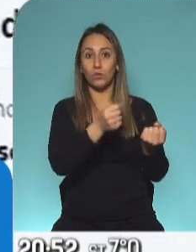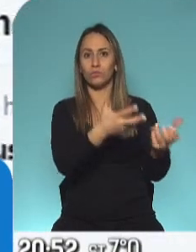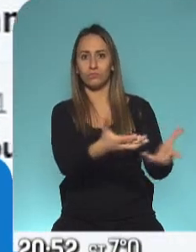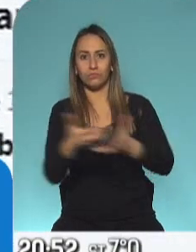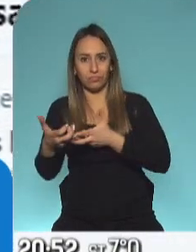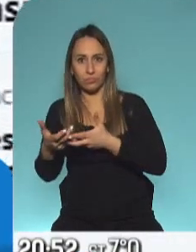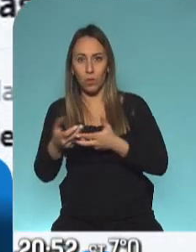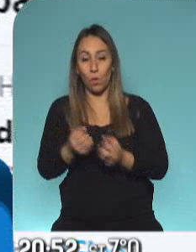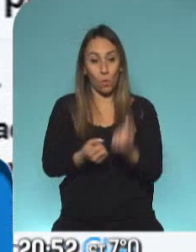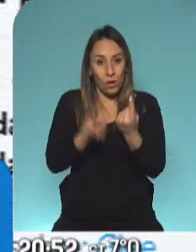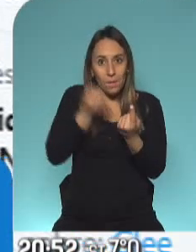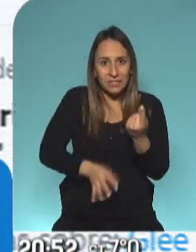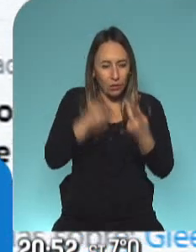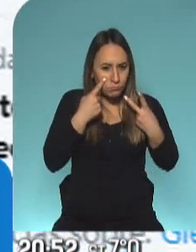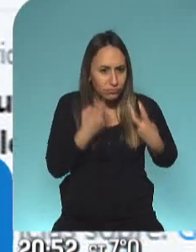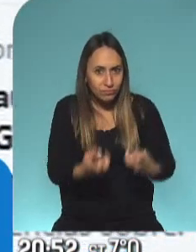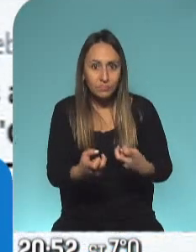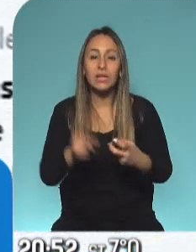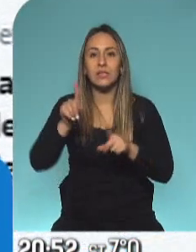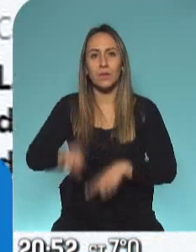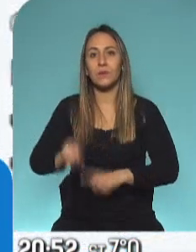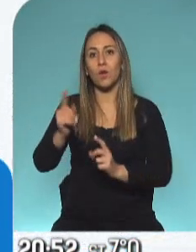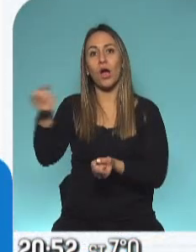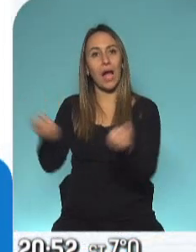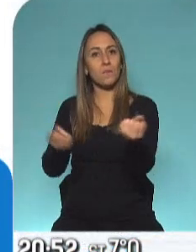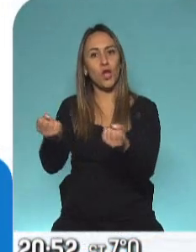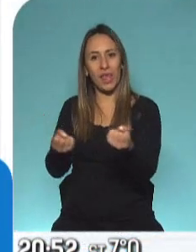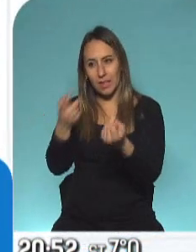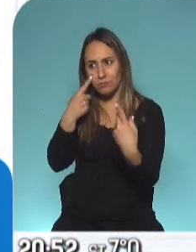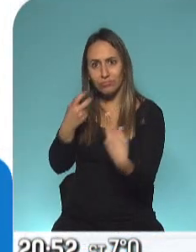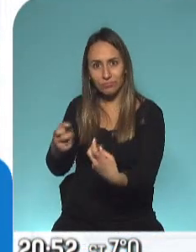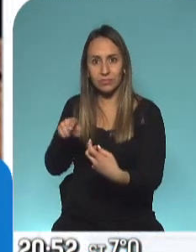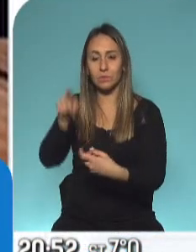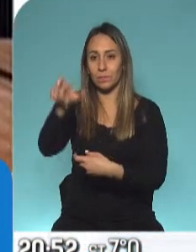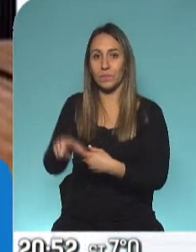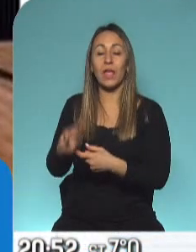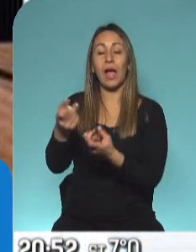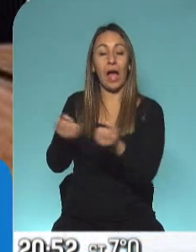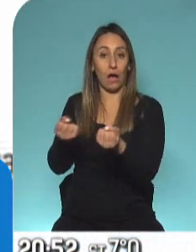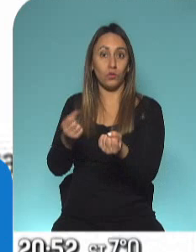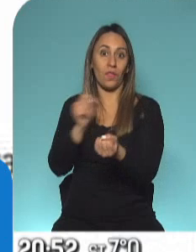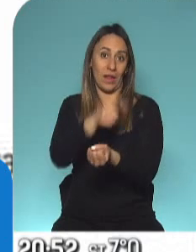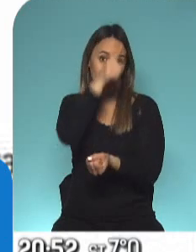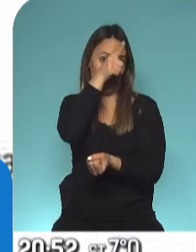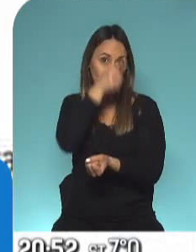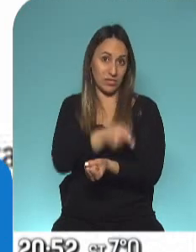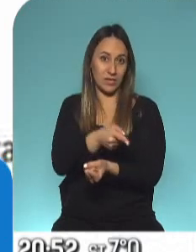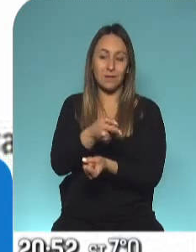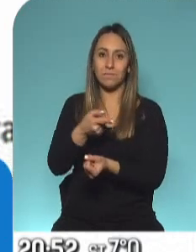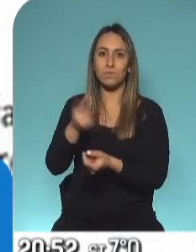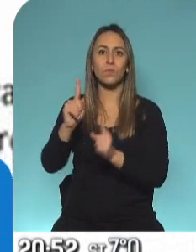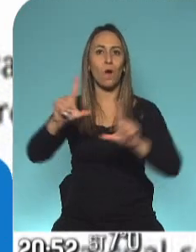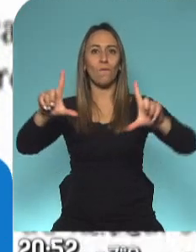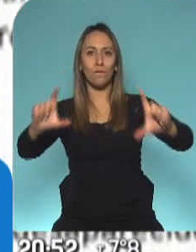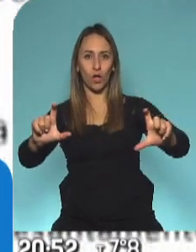momento. Sobre la camioneta que comenzó a ser inspeccionada, se trata justamente del vehículo de la policía bonaerense, en donde se lo puede ver a Facundo